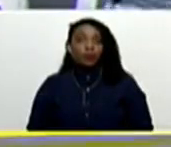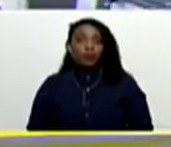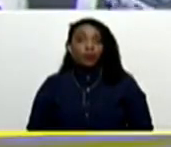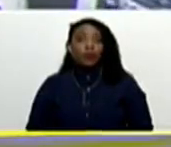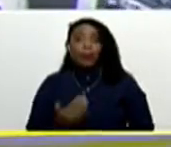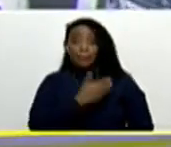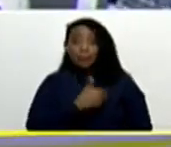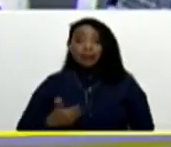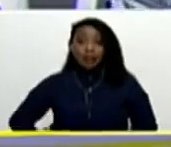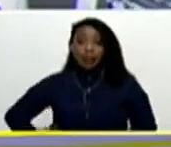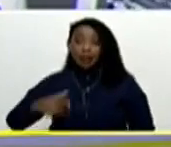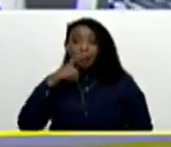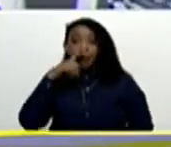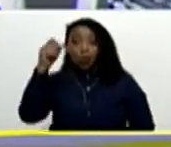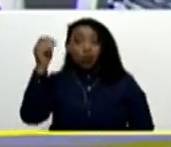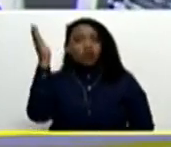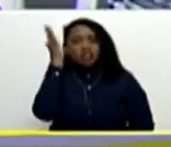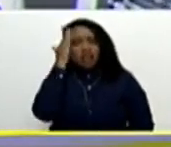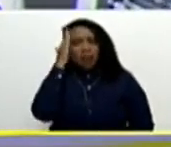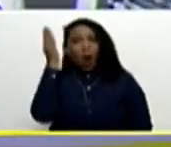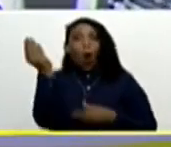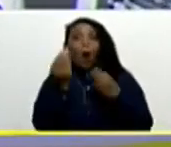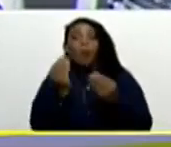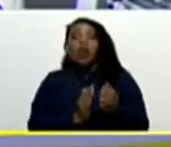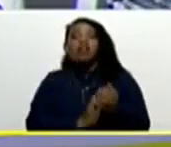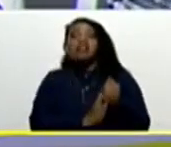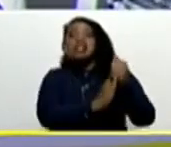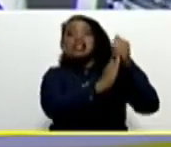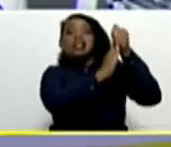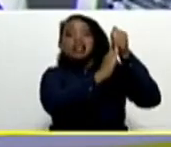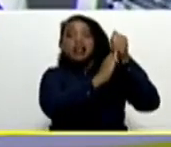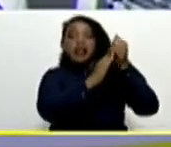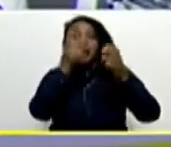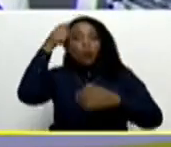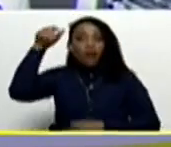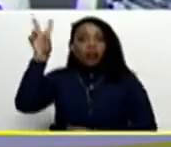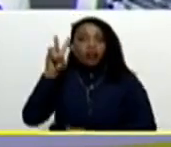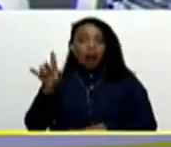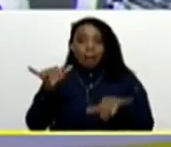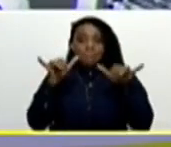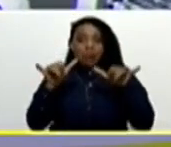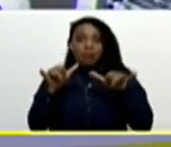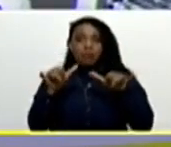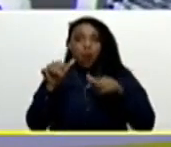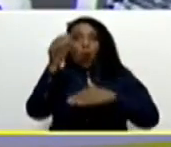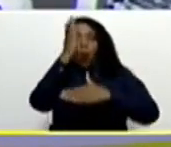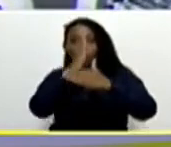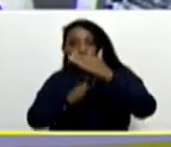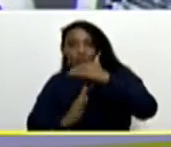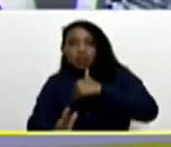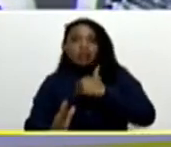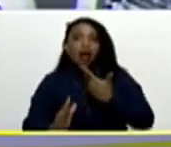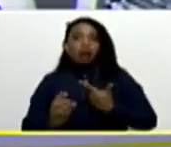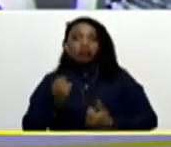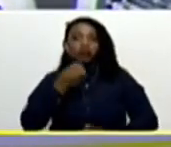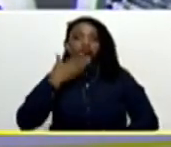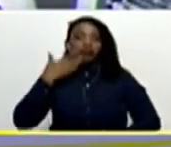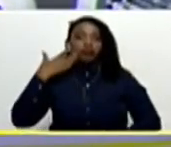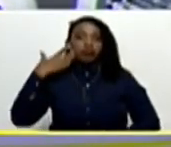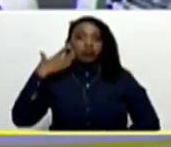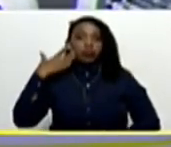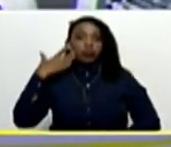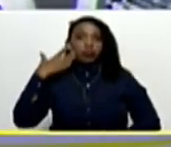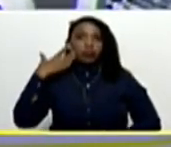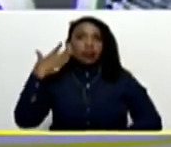El presidente Maduro ha sabido liderar al pueblo de Venezuela con la misma dignidad con la que le lideró y